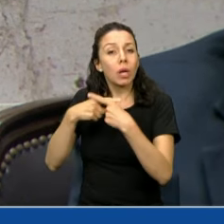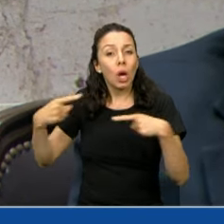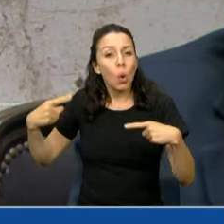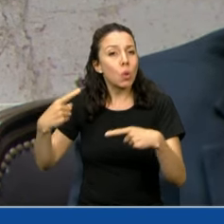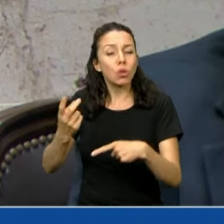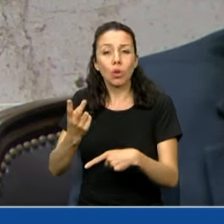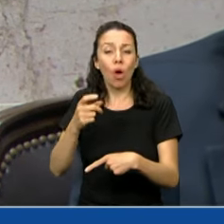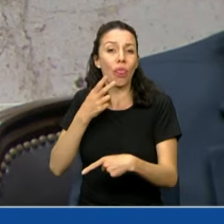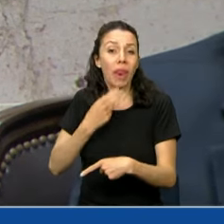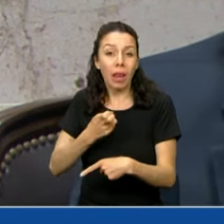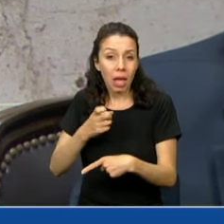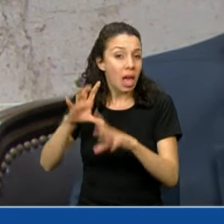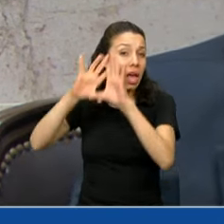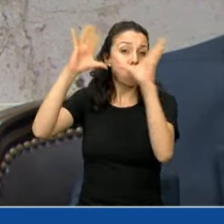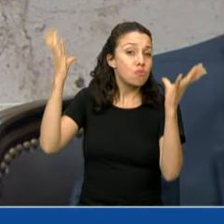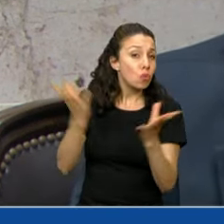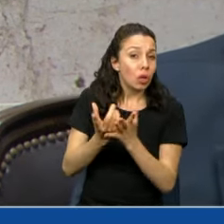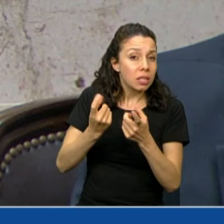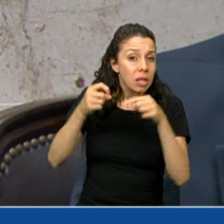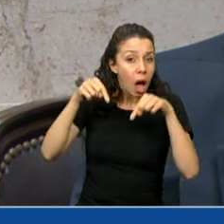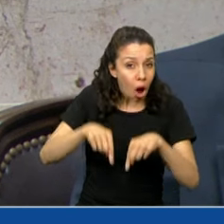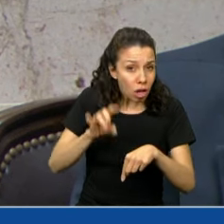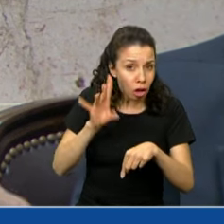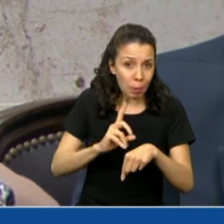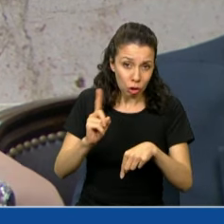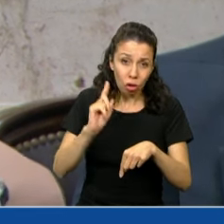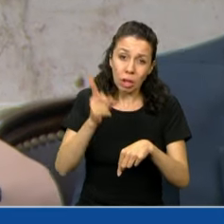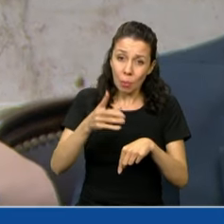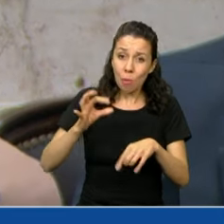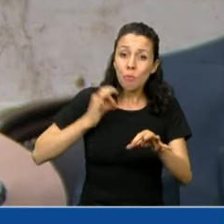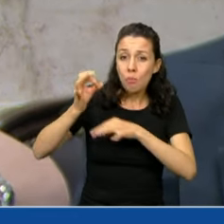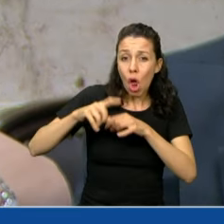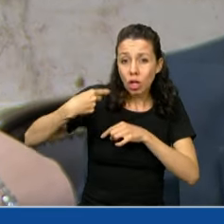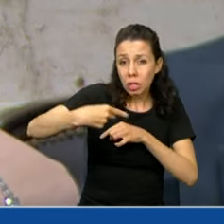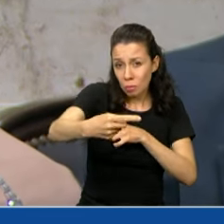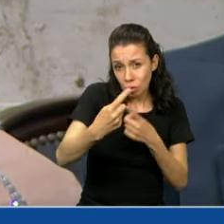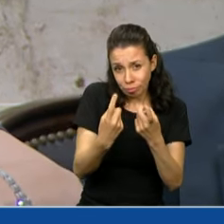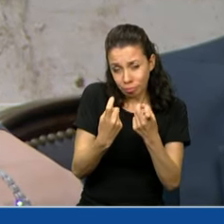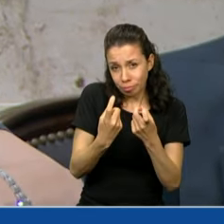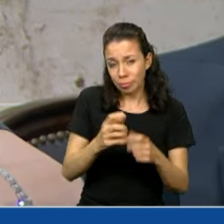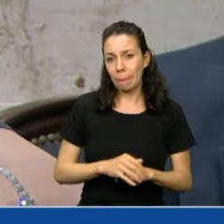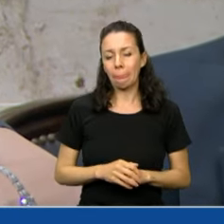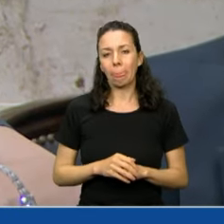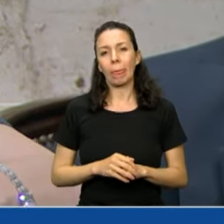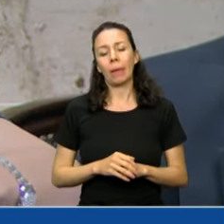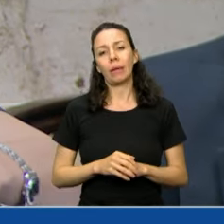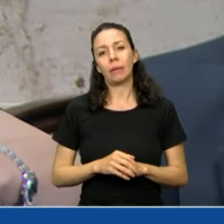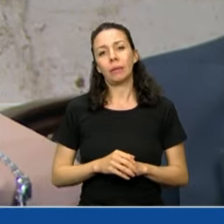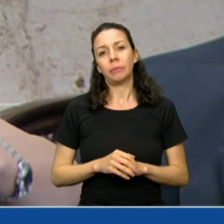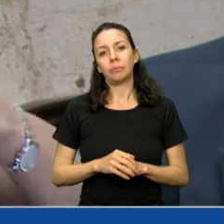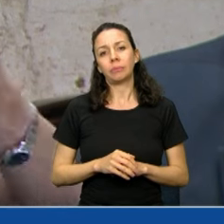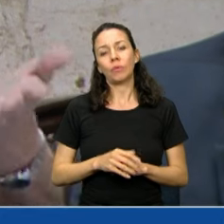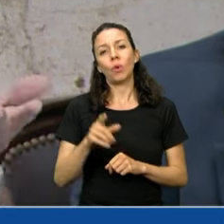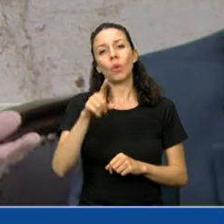mundo no solo ahora sino para las próximas décadas señora presidenta usted y mis colegas